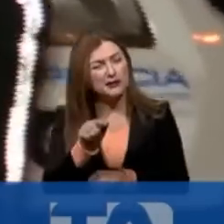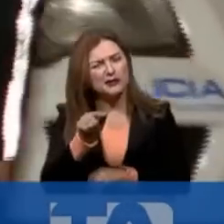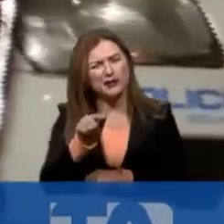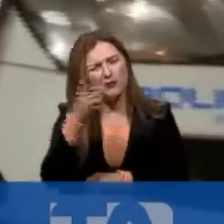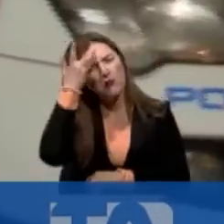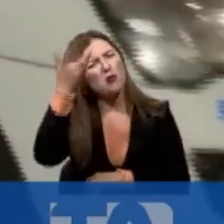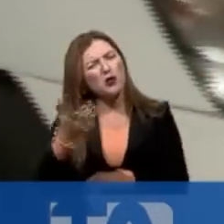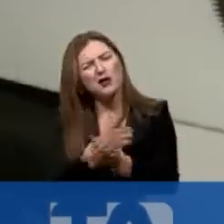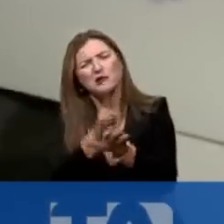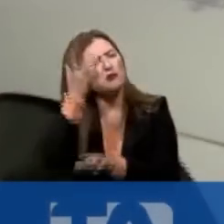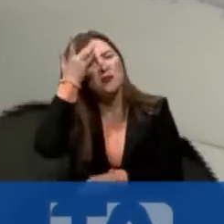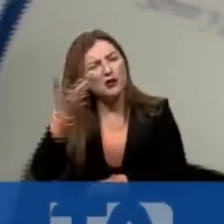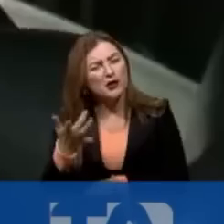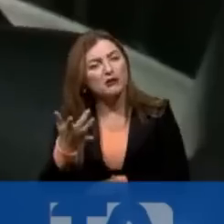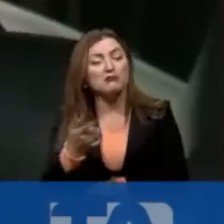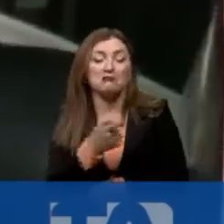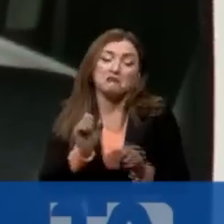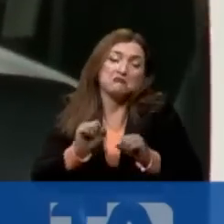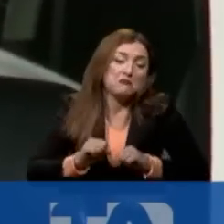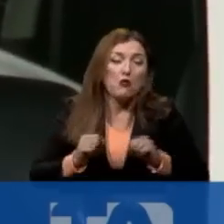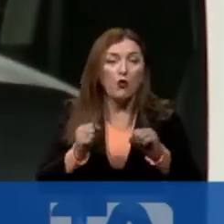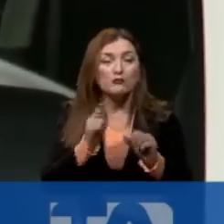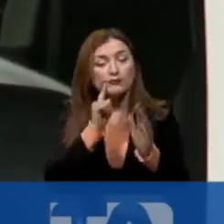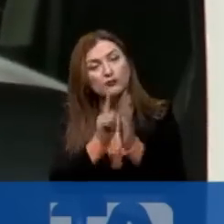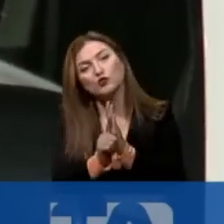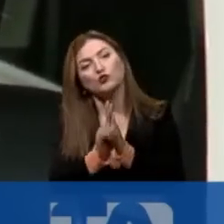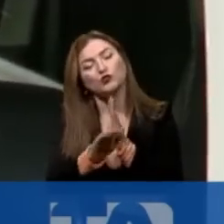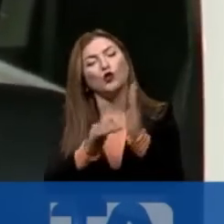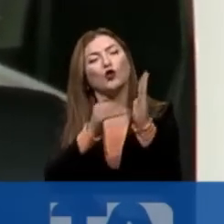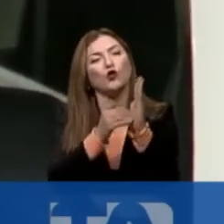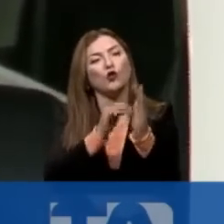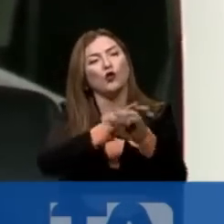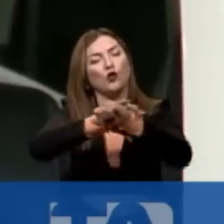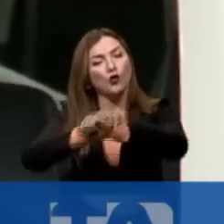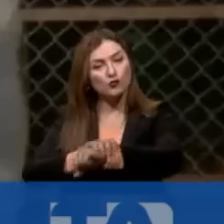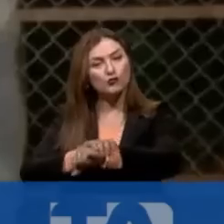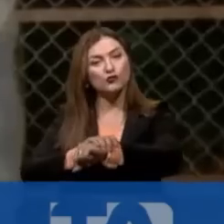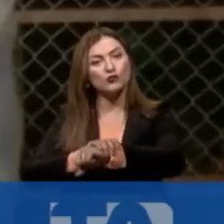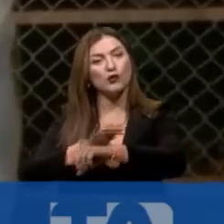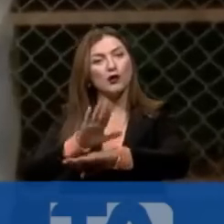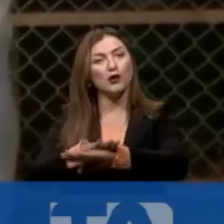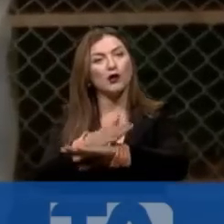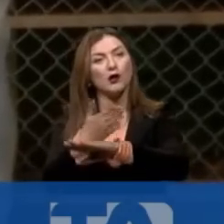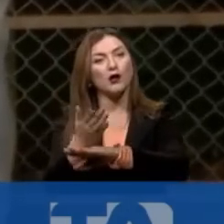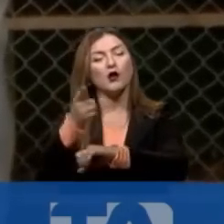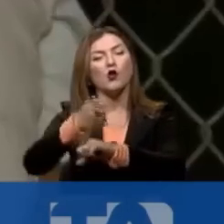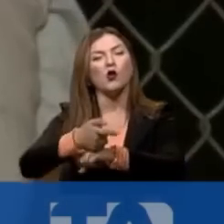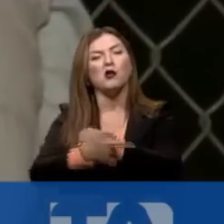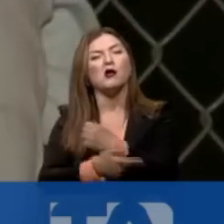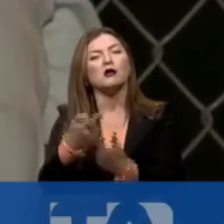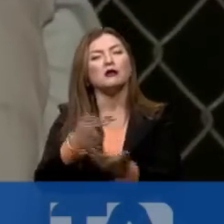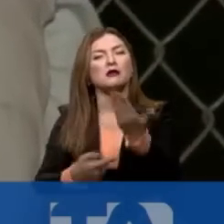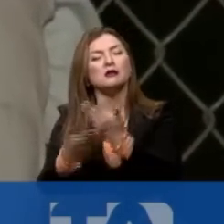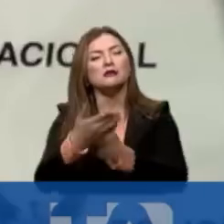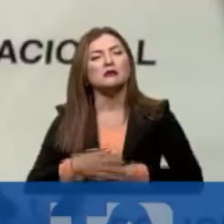liberación de los 3 sujetos es que posiblemente se habían formulado cargos en contra de los detenidos sin determinar medidas cautelares. Pero aún